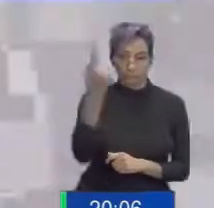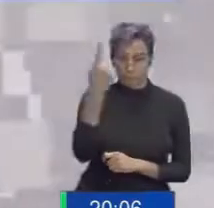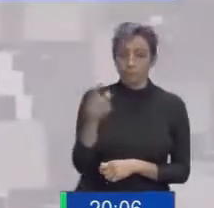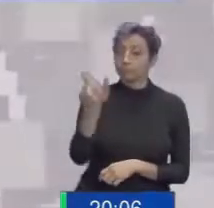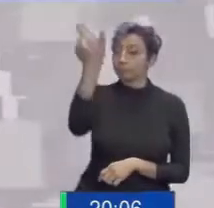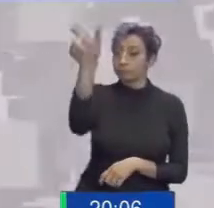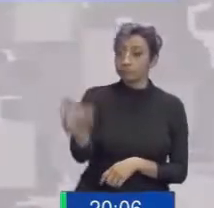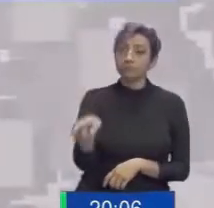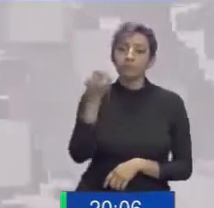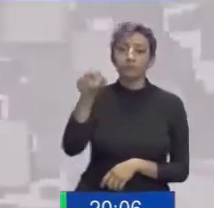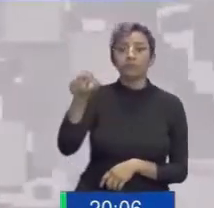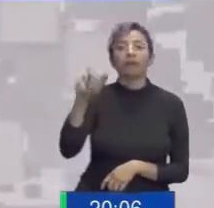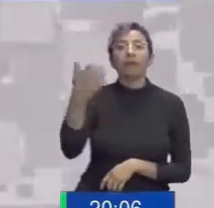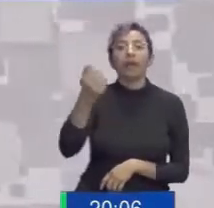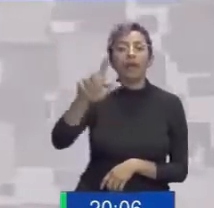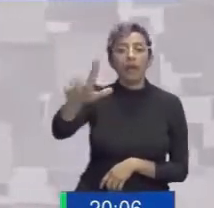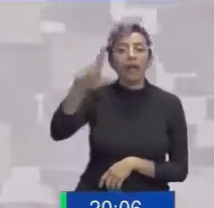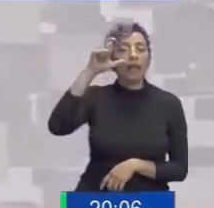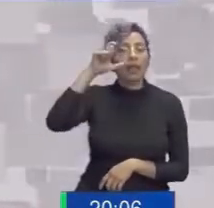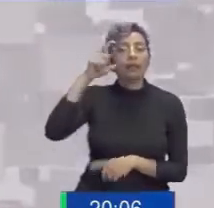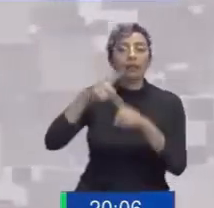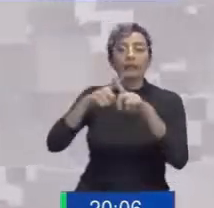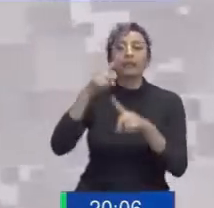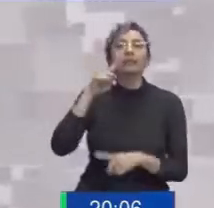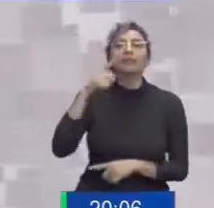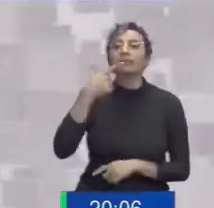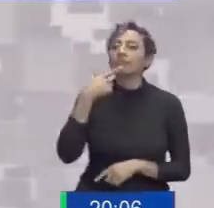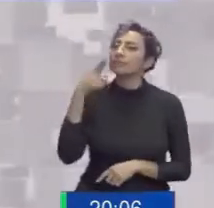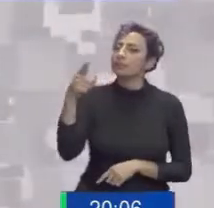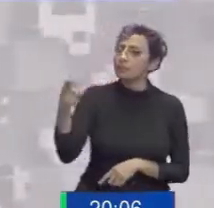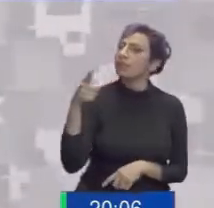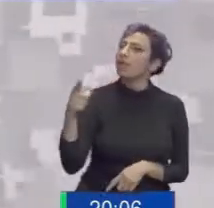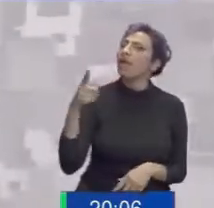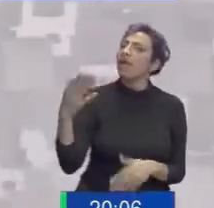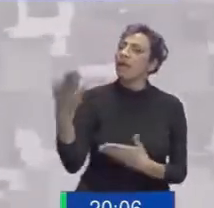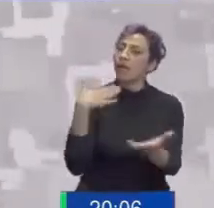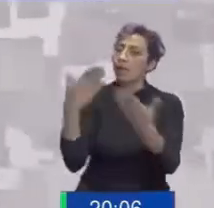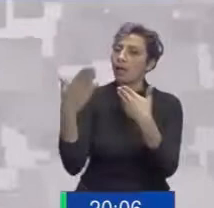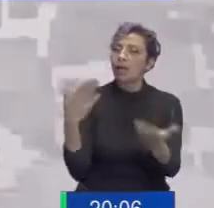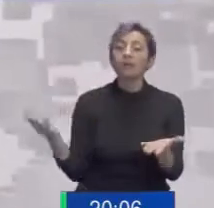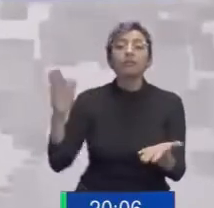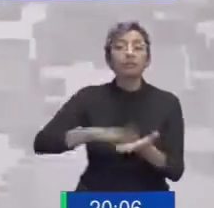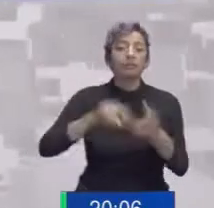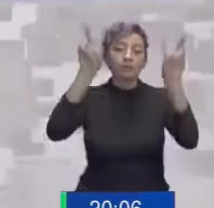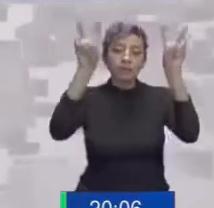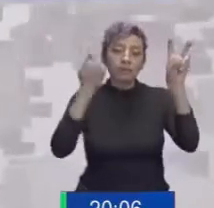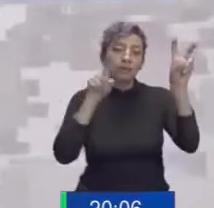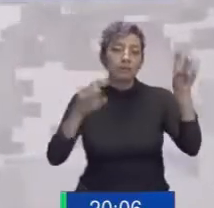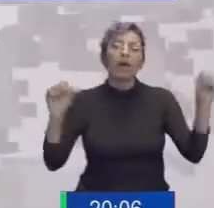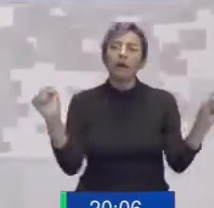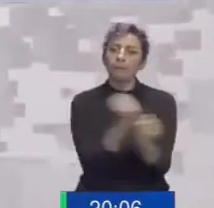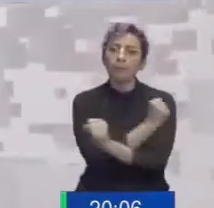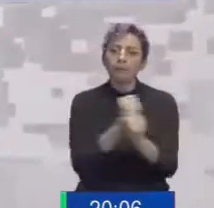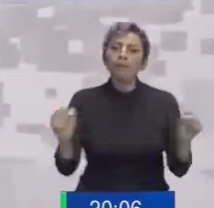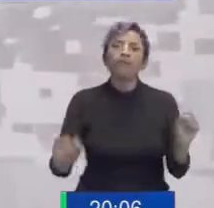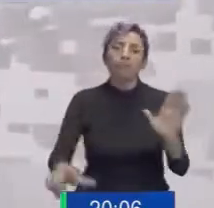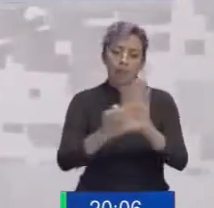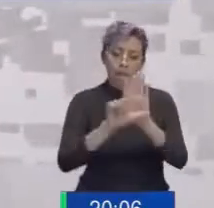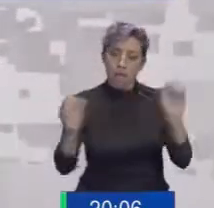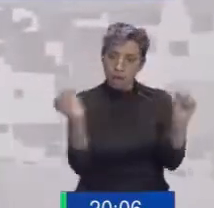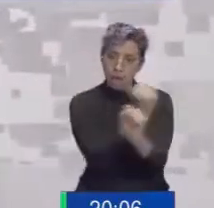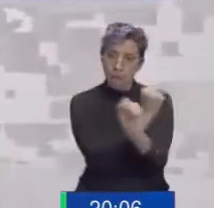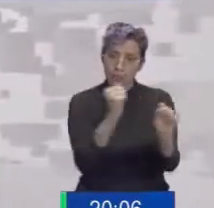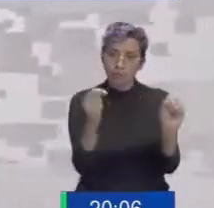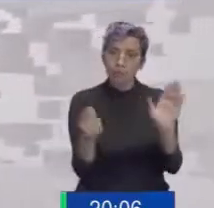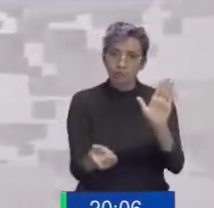con Alexis de Cuvier para hablar acerca de lo que es la aprobación de la ley de oncopediatría, en la cual se va a crear un